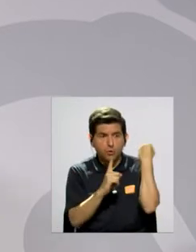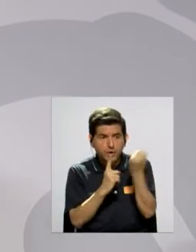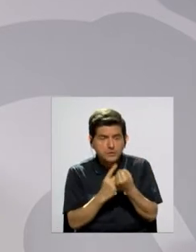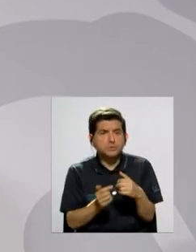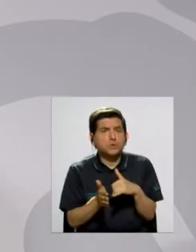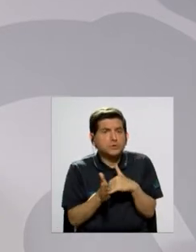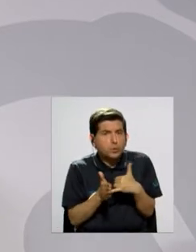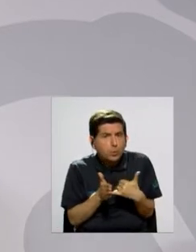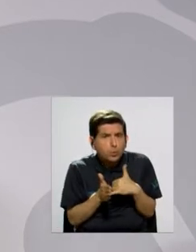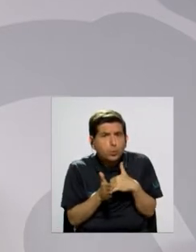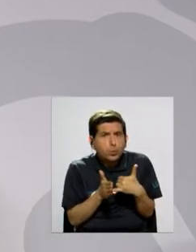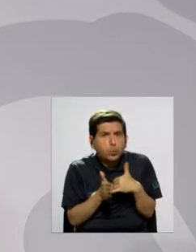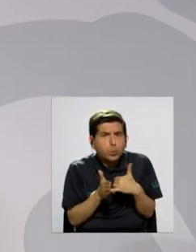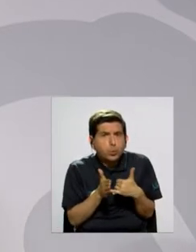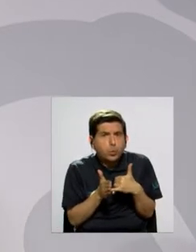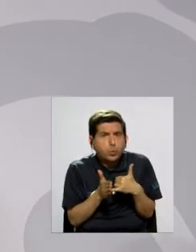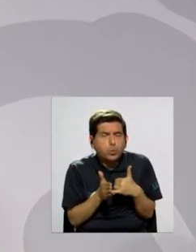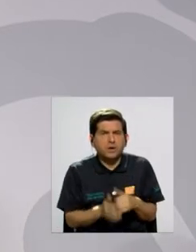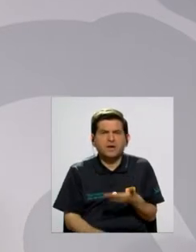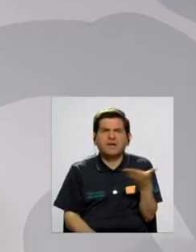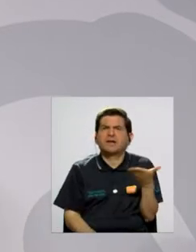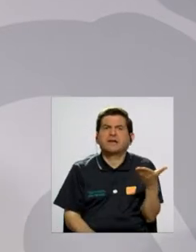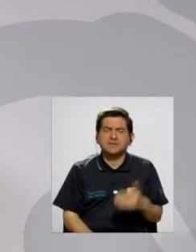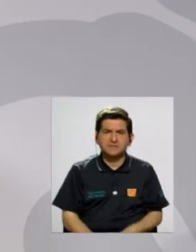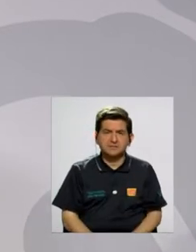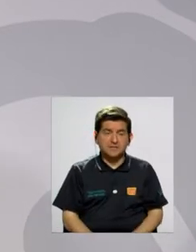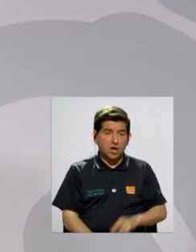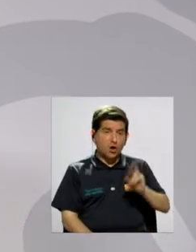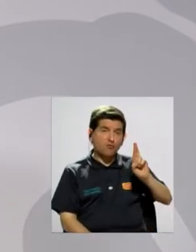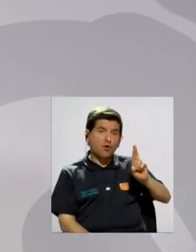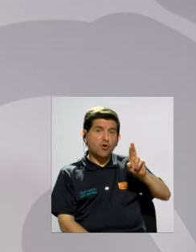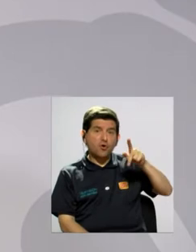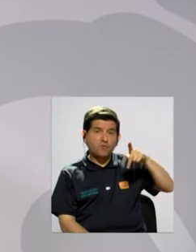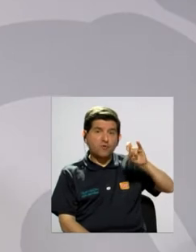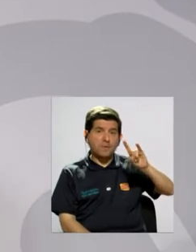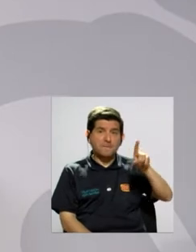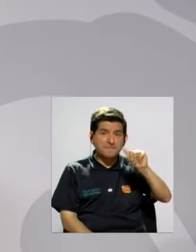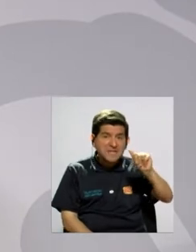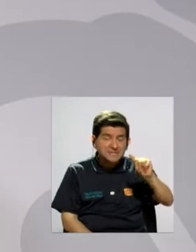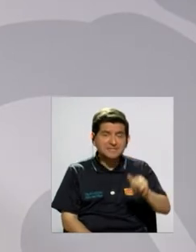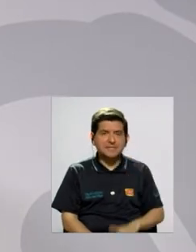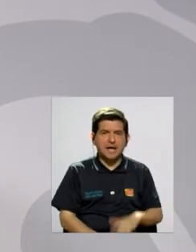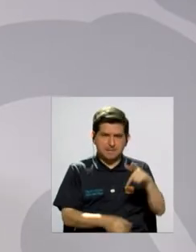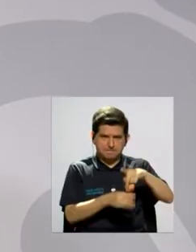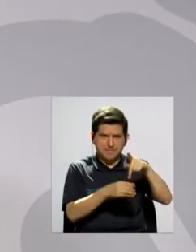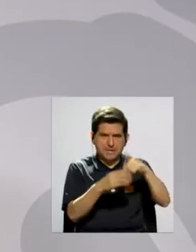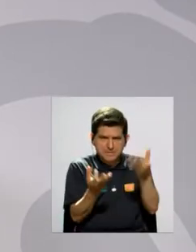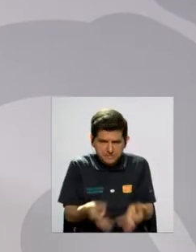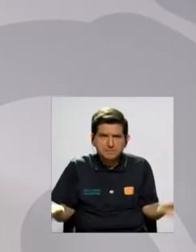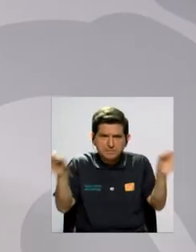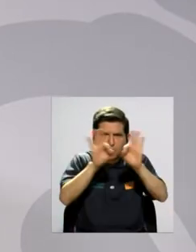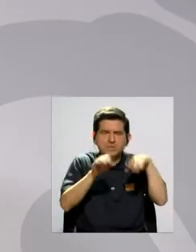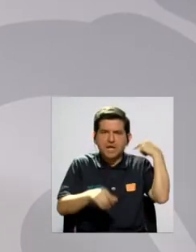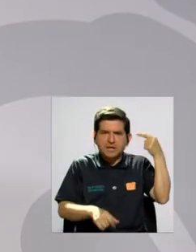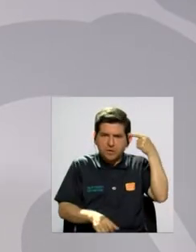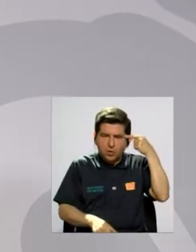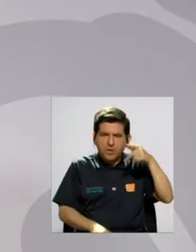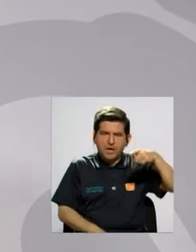muy delicado, porque lo que se está poniendo en la mesa es que si don Rodolfo Pisa va a ser un protagonista en un gobierno del